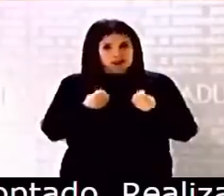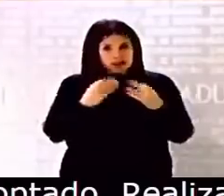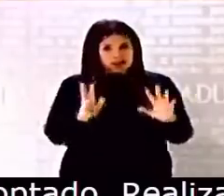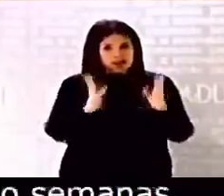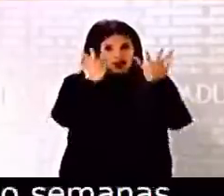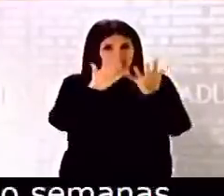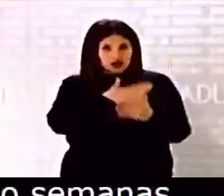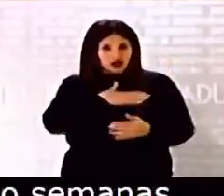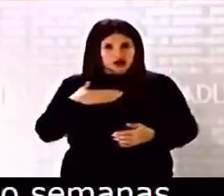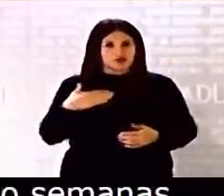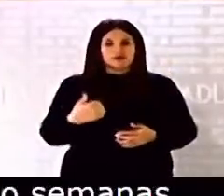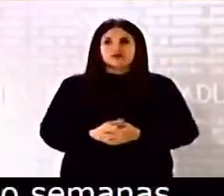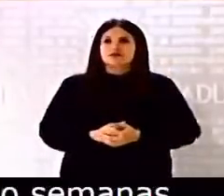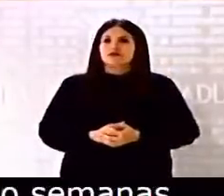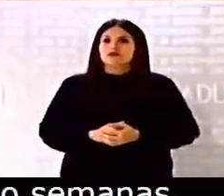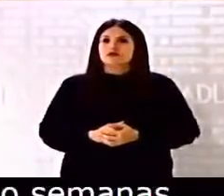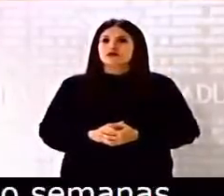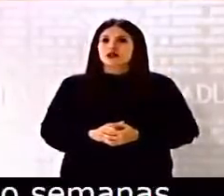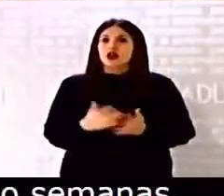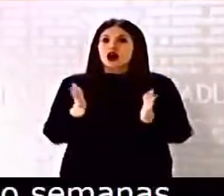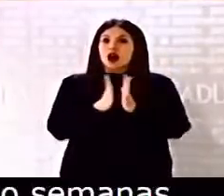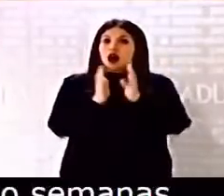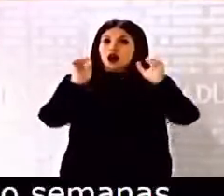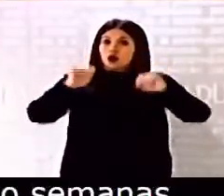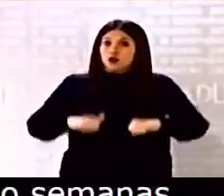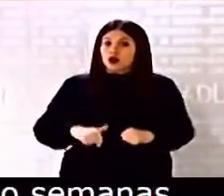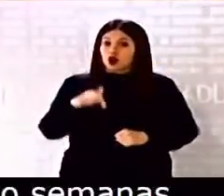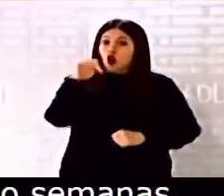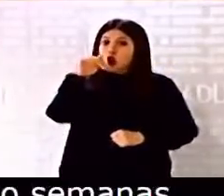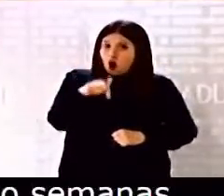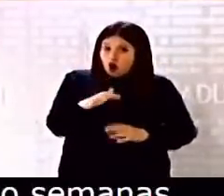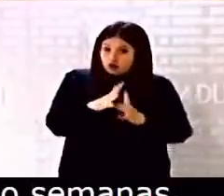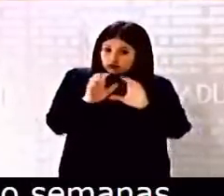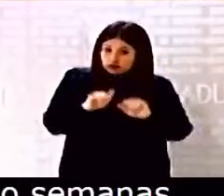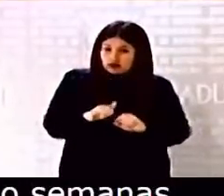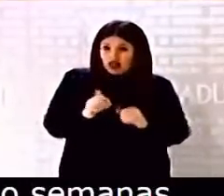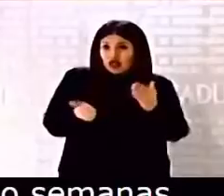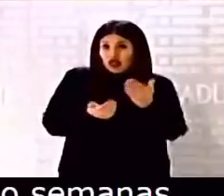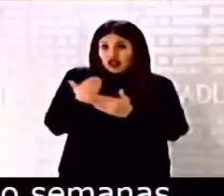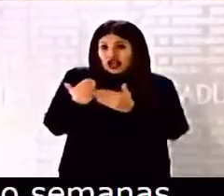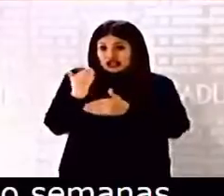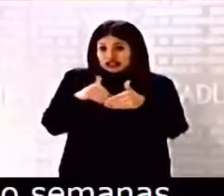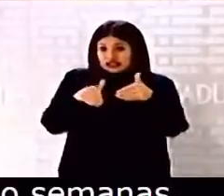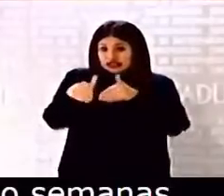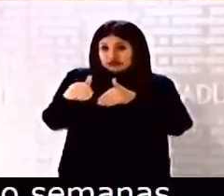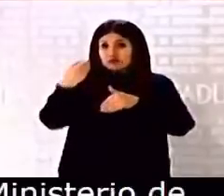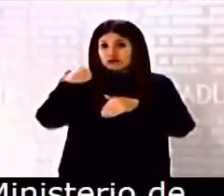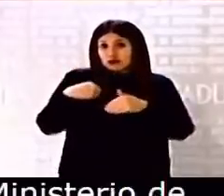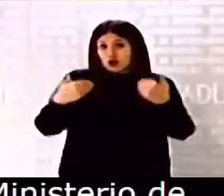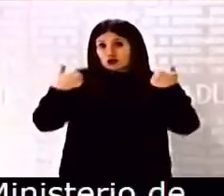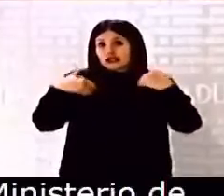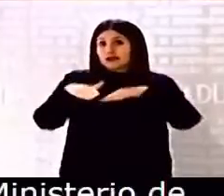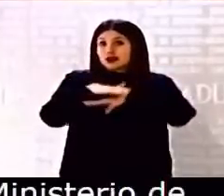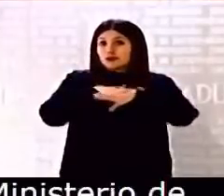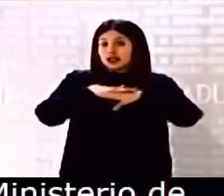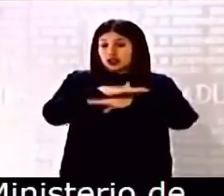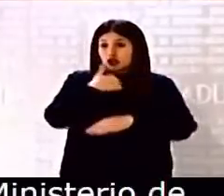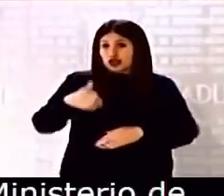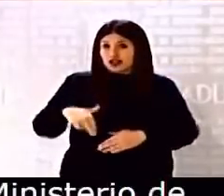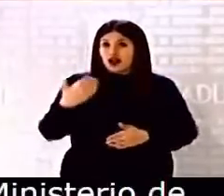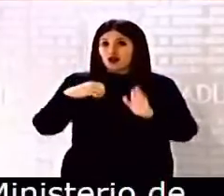Ese acuerdo que se ha adoptado hoy, que en los próximos días el Ministerio de Sanidad lo convertirá en una orden comunicada,